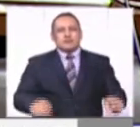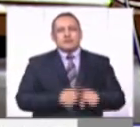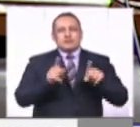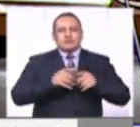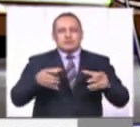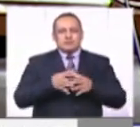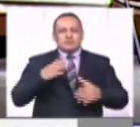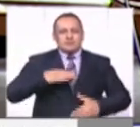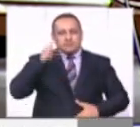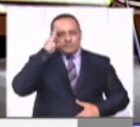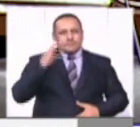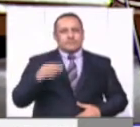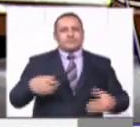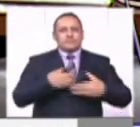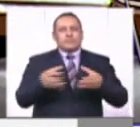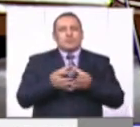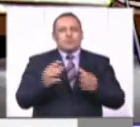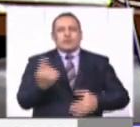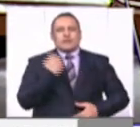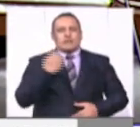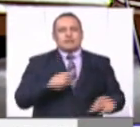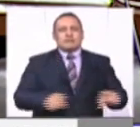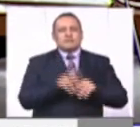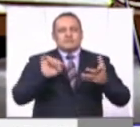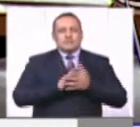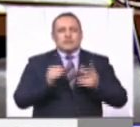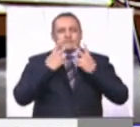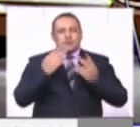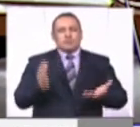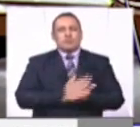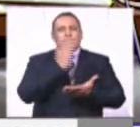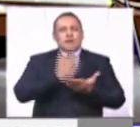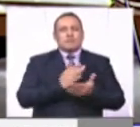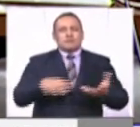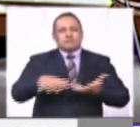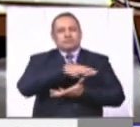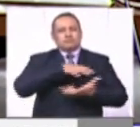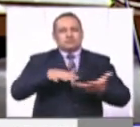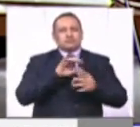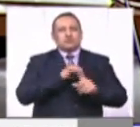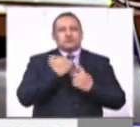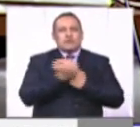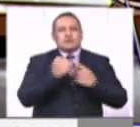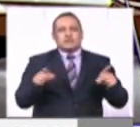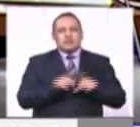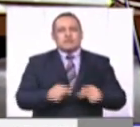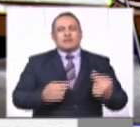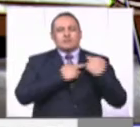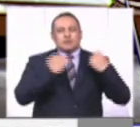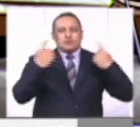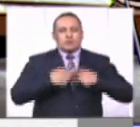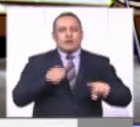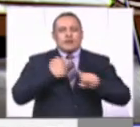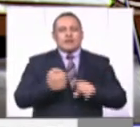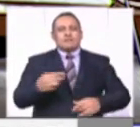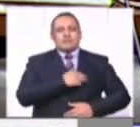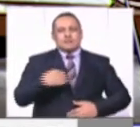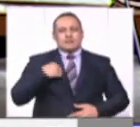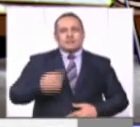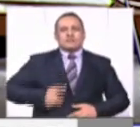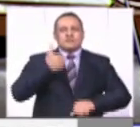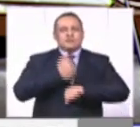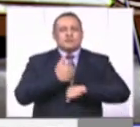policías y miembros de las fuerzas armadas producto de haber instigado una grave conflictividad social cuyos responsables son el expresidente del Consejo de